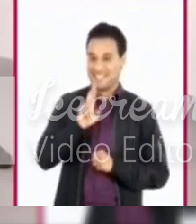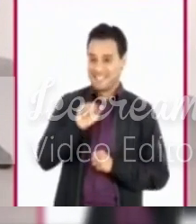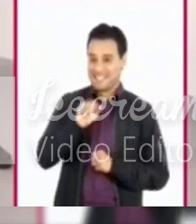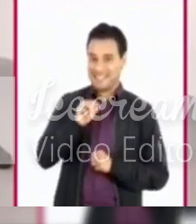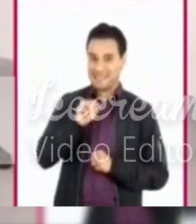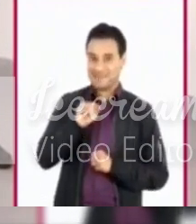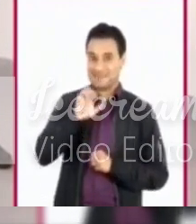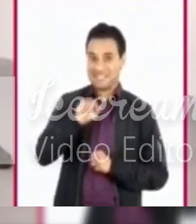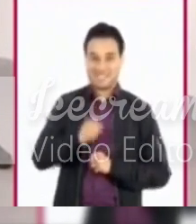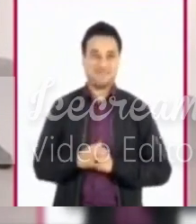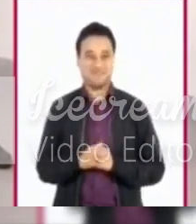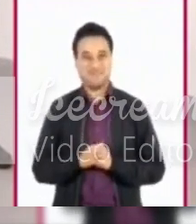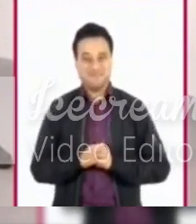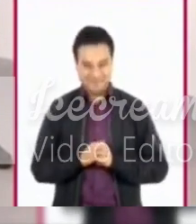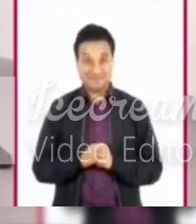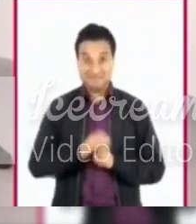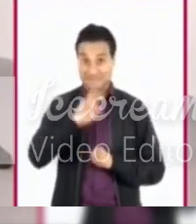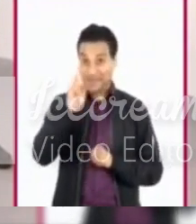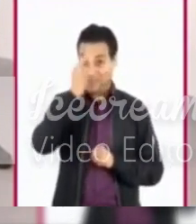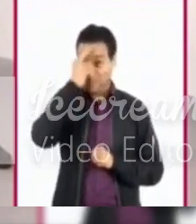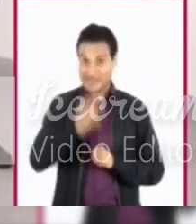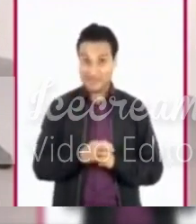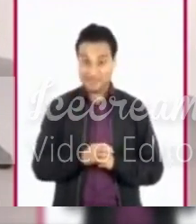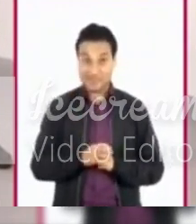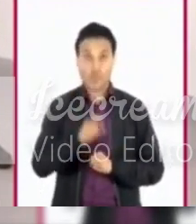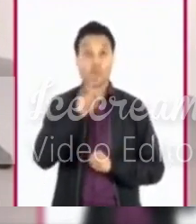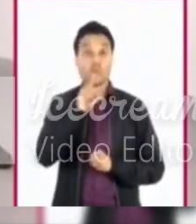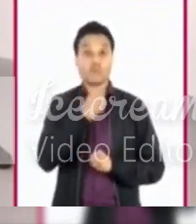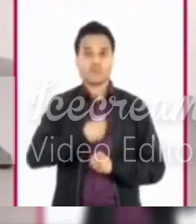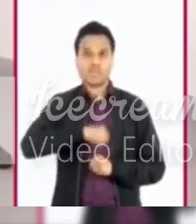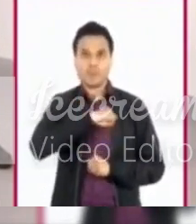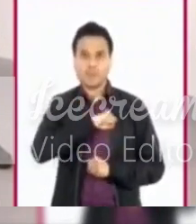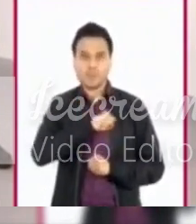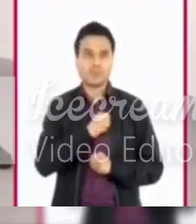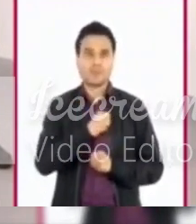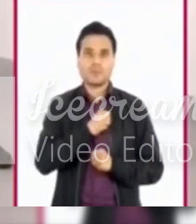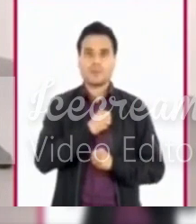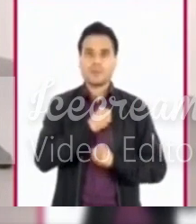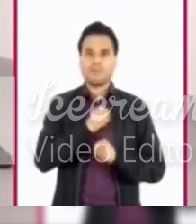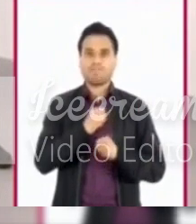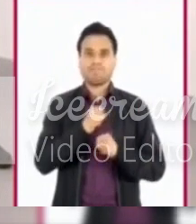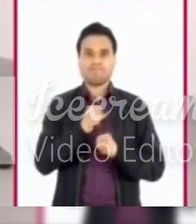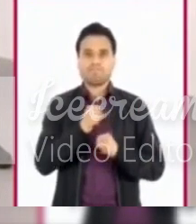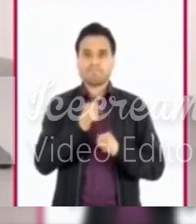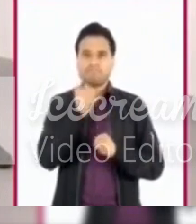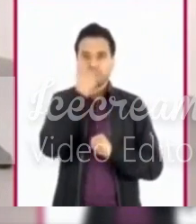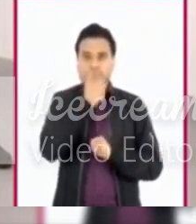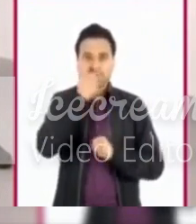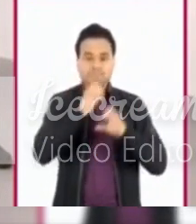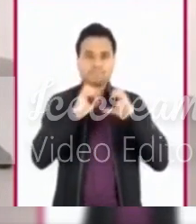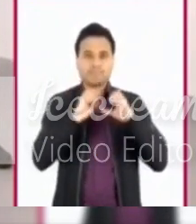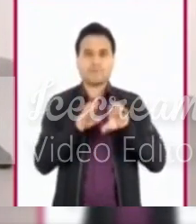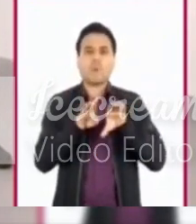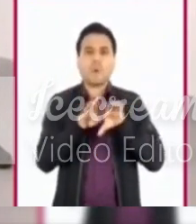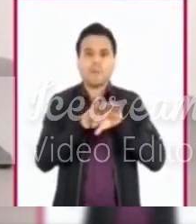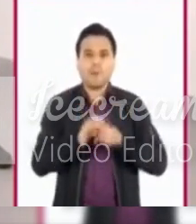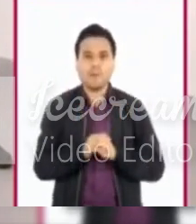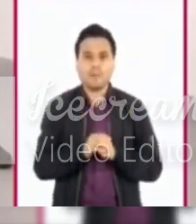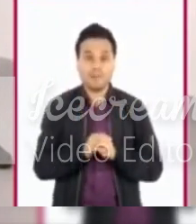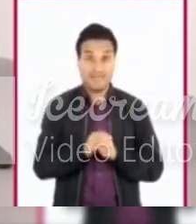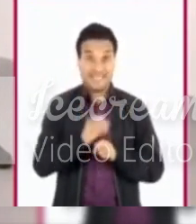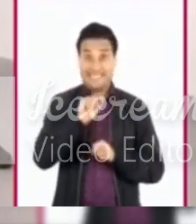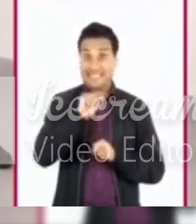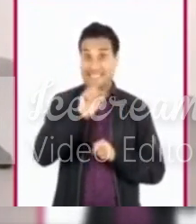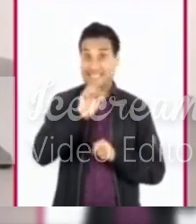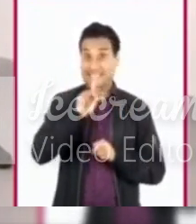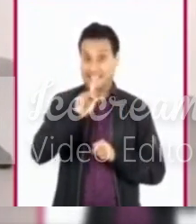Aquiles. Recuerden que para seguir cuidando de su salud y el de toda la comunidad educativa, la Secretaría de Educación Pública ha